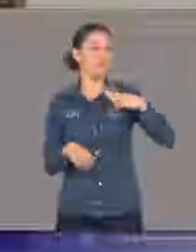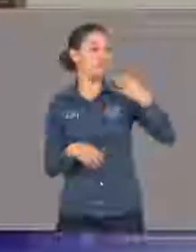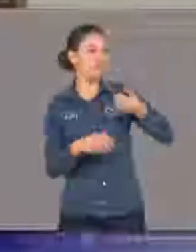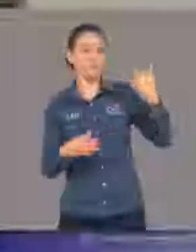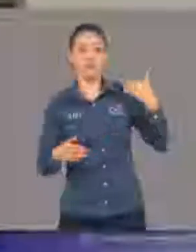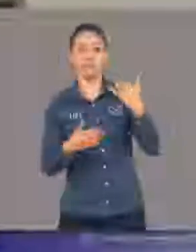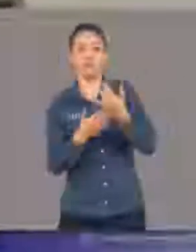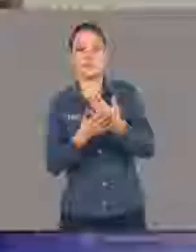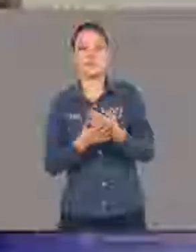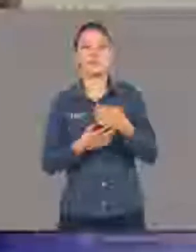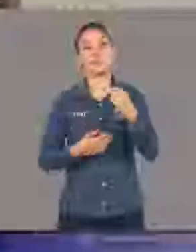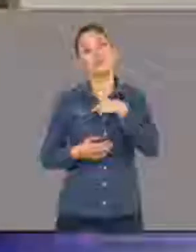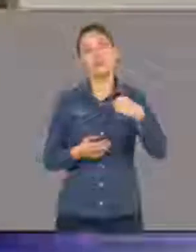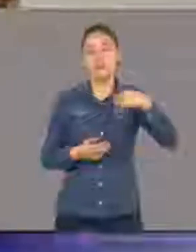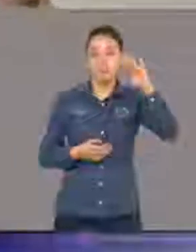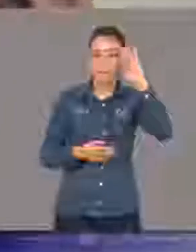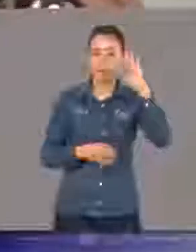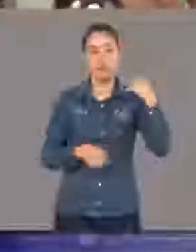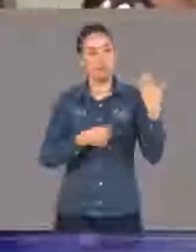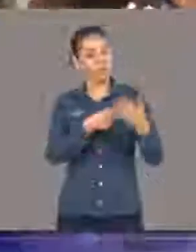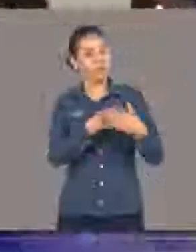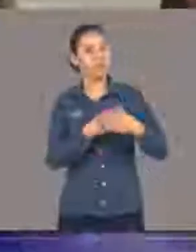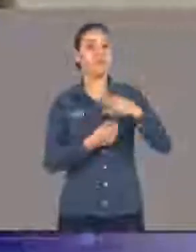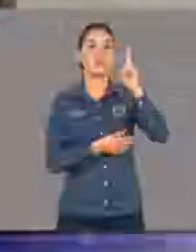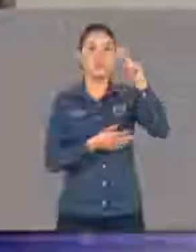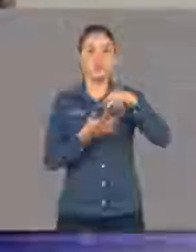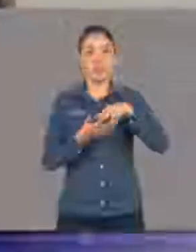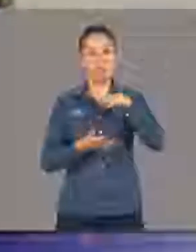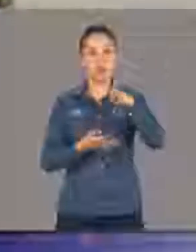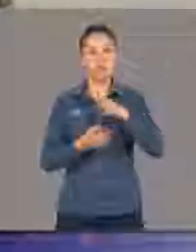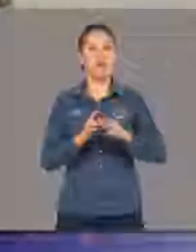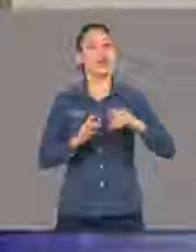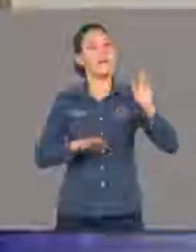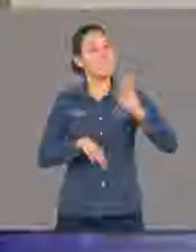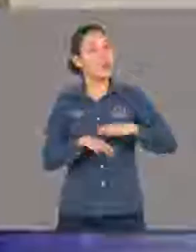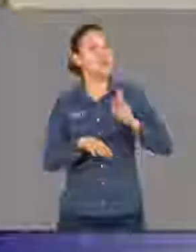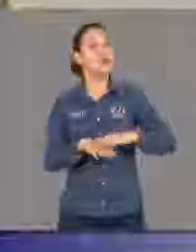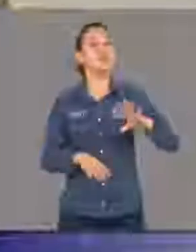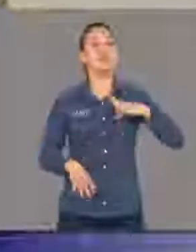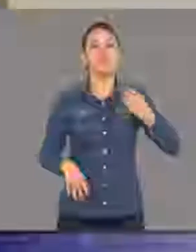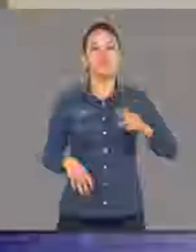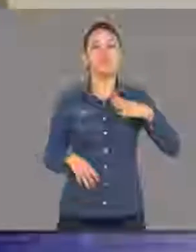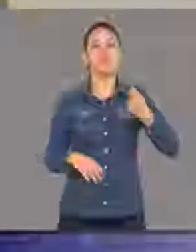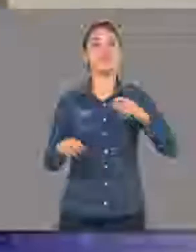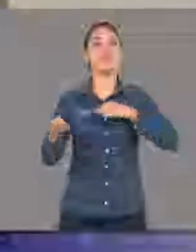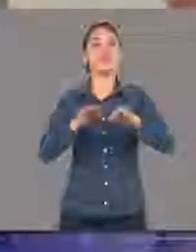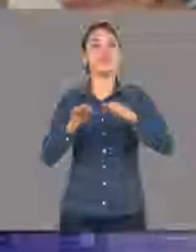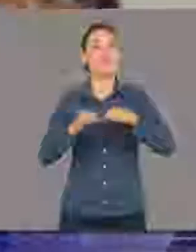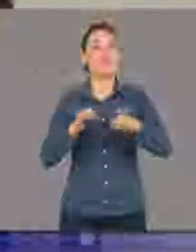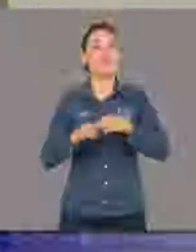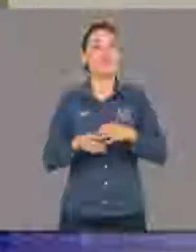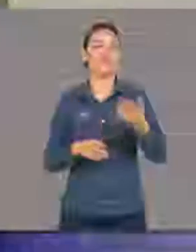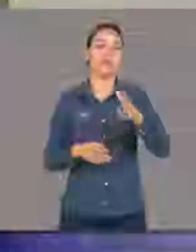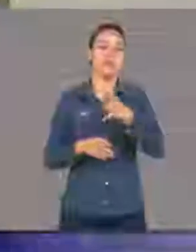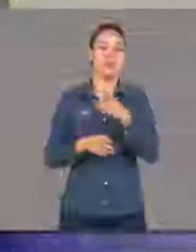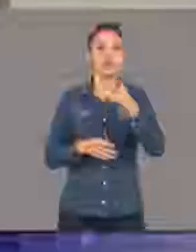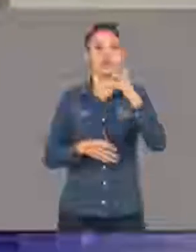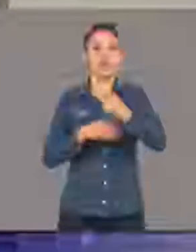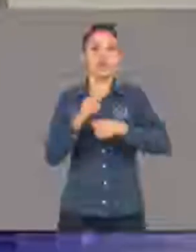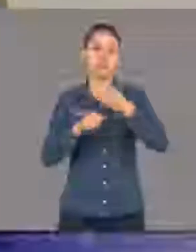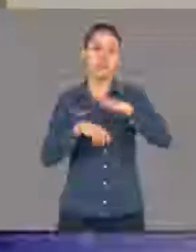este esfuerzo pensamos en este año redoblar el esfuerzo para marzo de este año tenemos ya